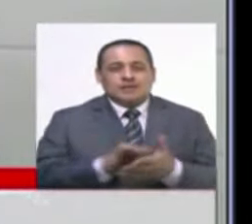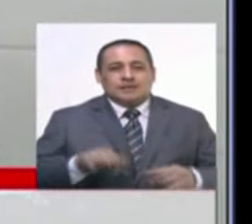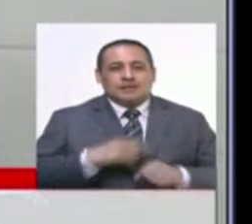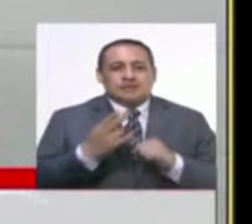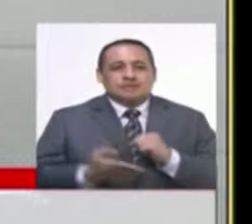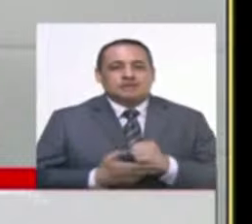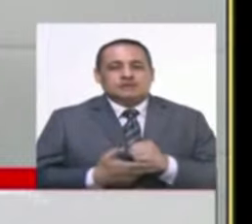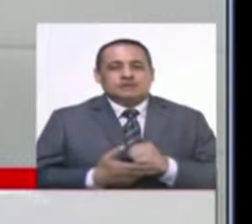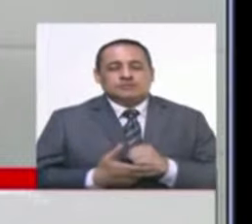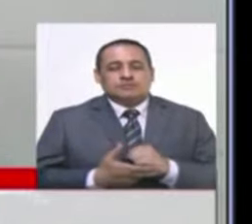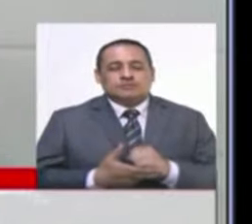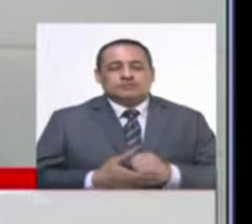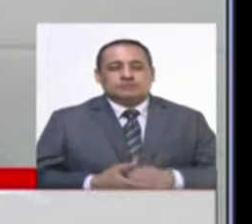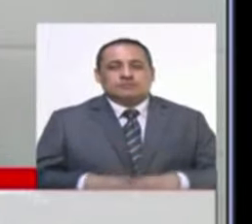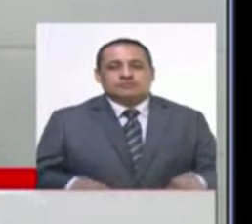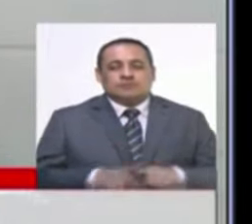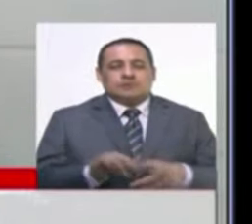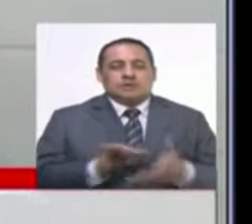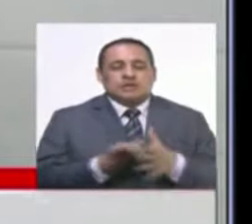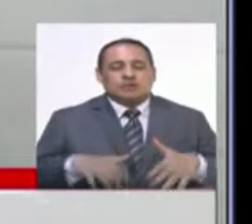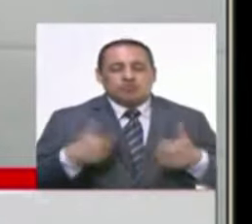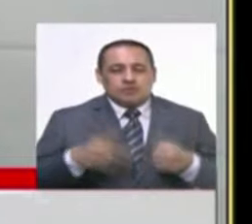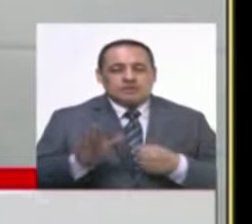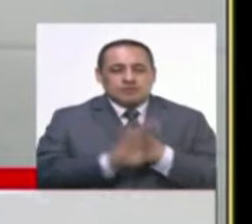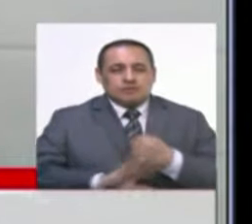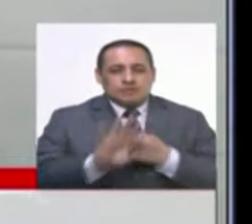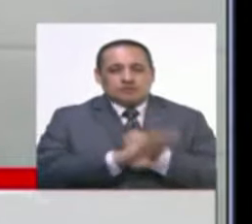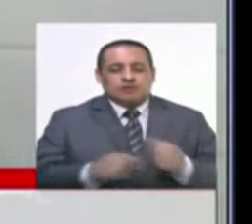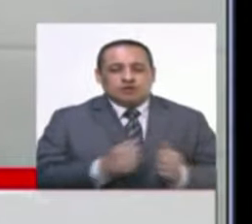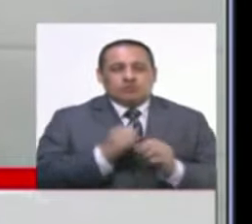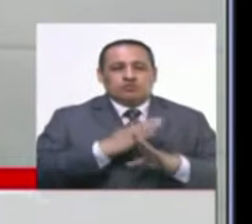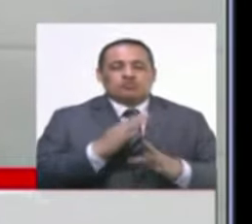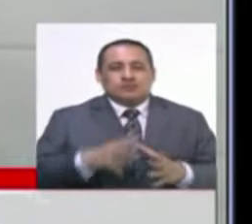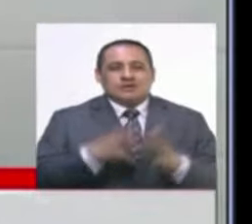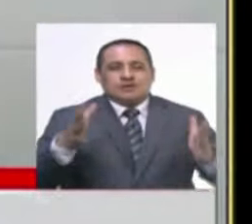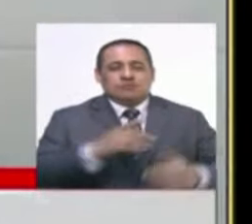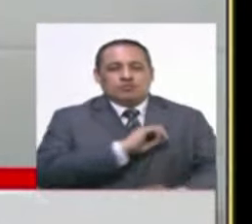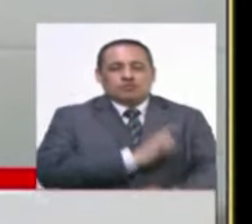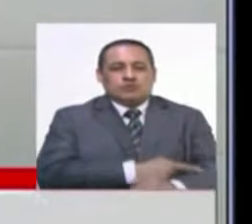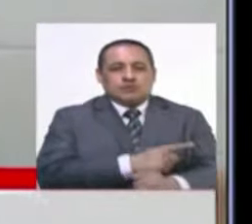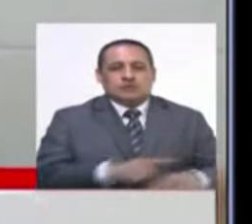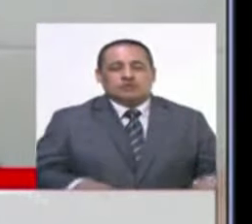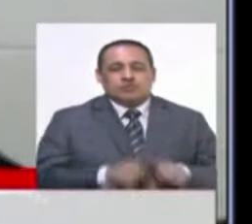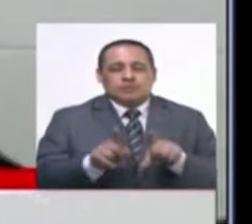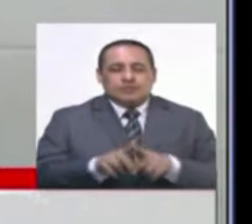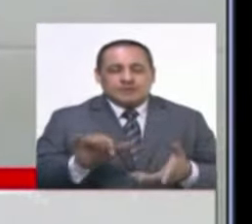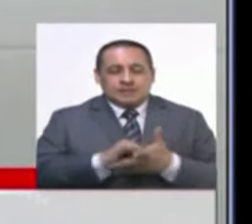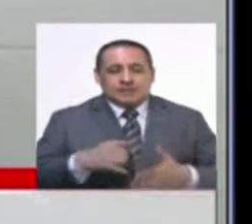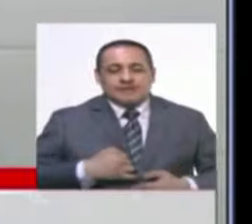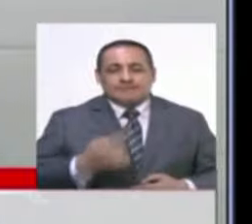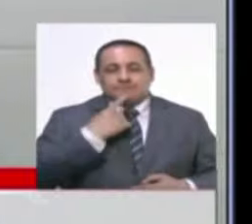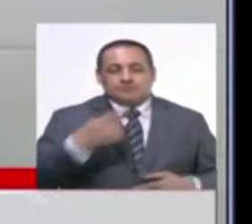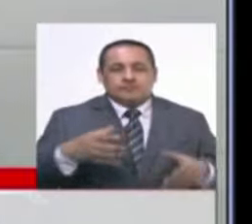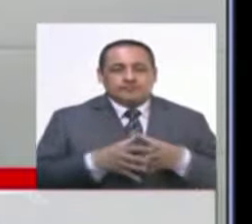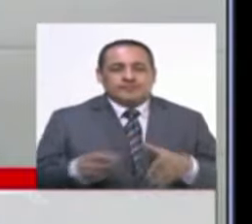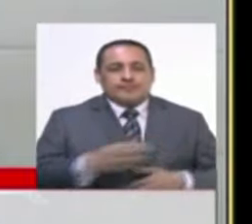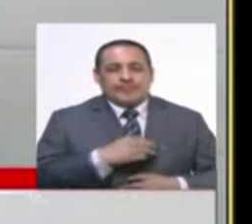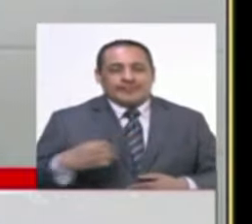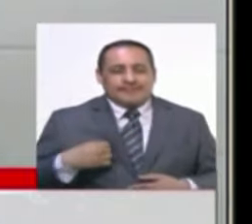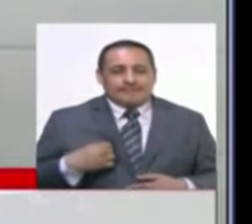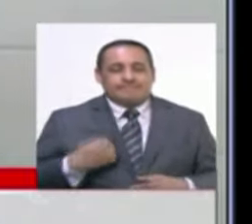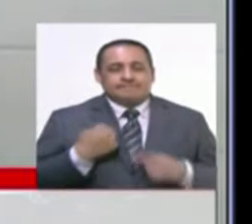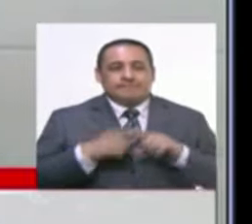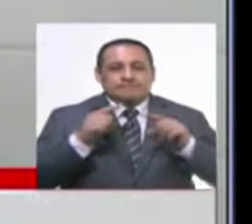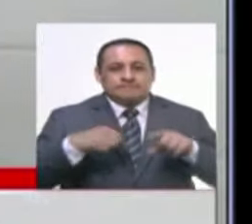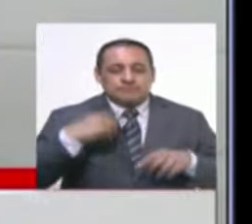garantice, ¿no?, poder defenderme contra un gran poder como es el Ejecutivo. Por